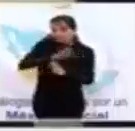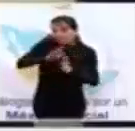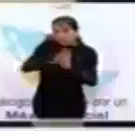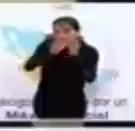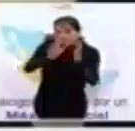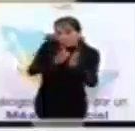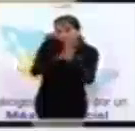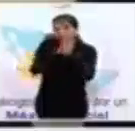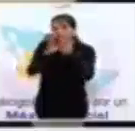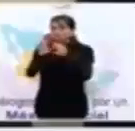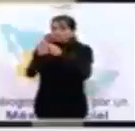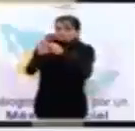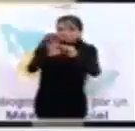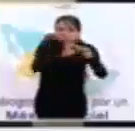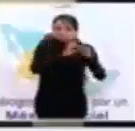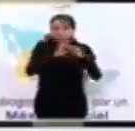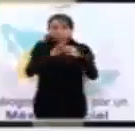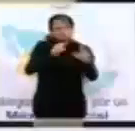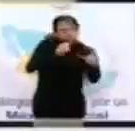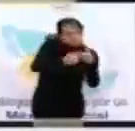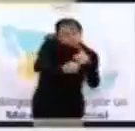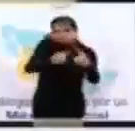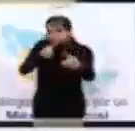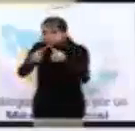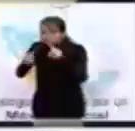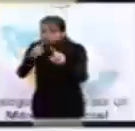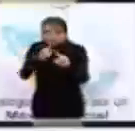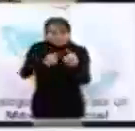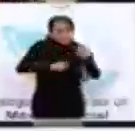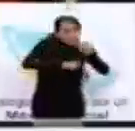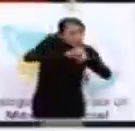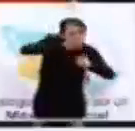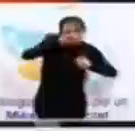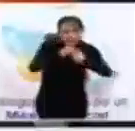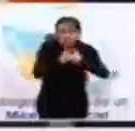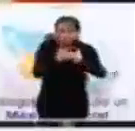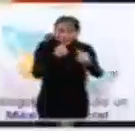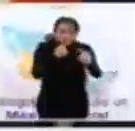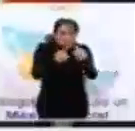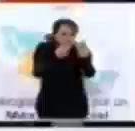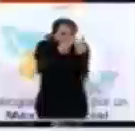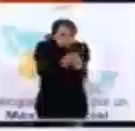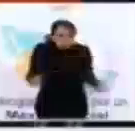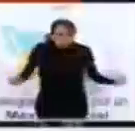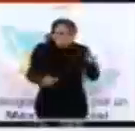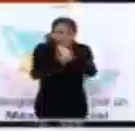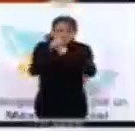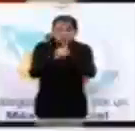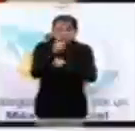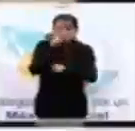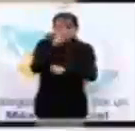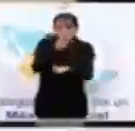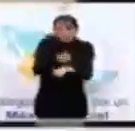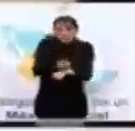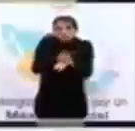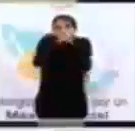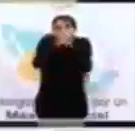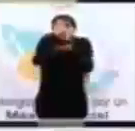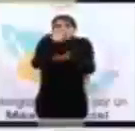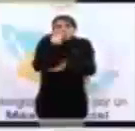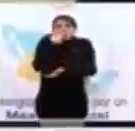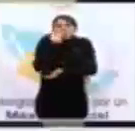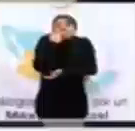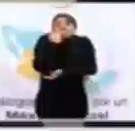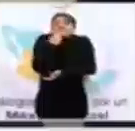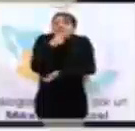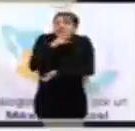innovación social, de negociación, de gestión del conflicto, de acuerdos y de obtener el mayor potencial posible. Y